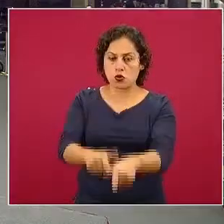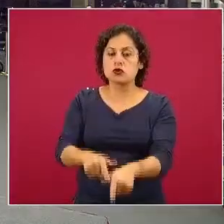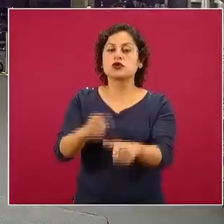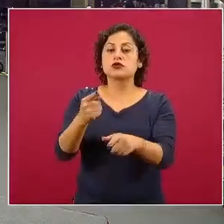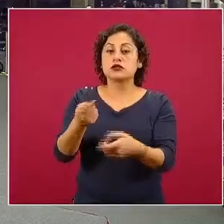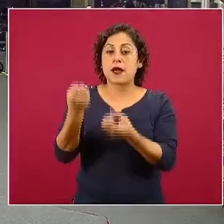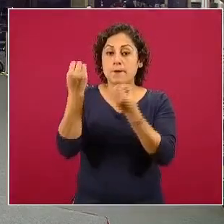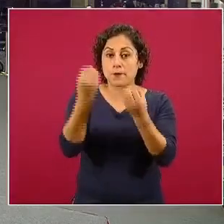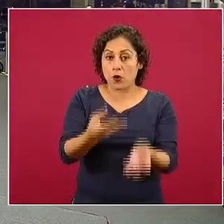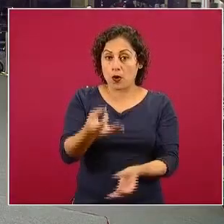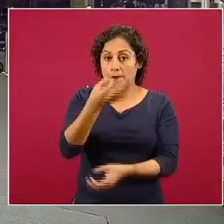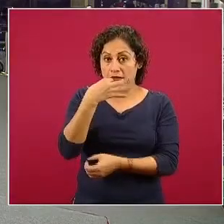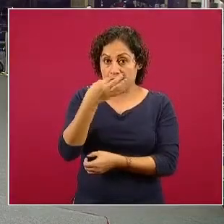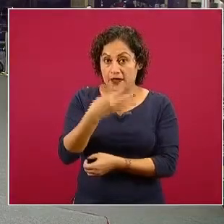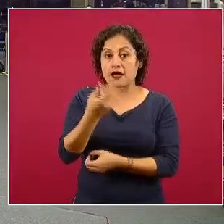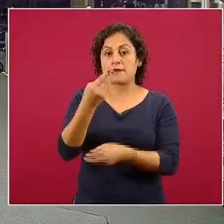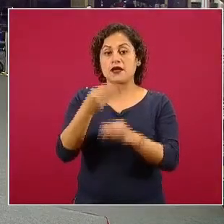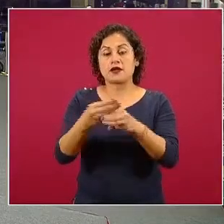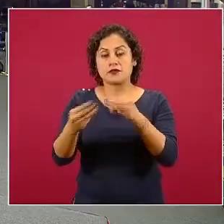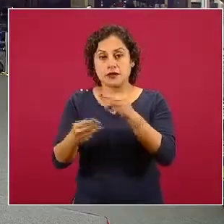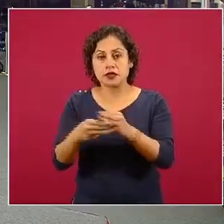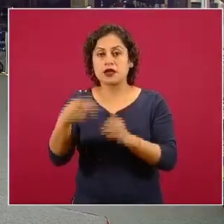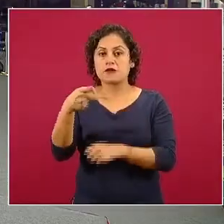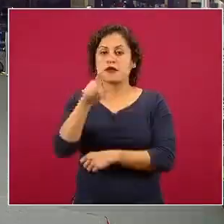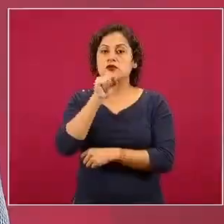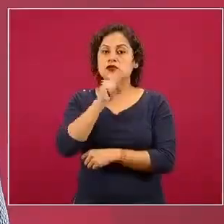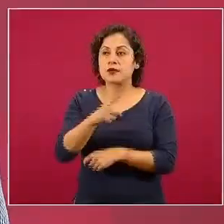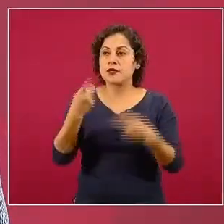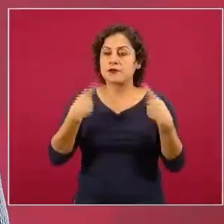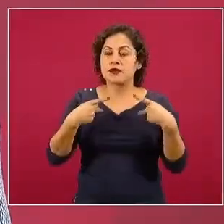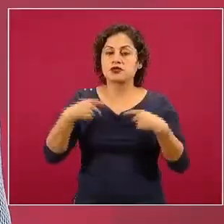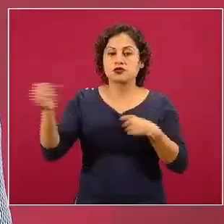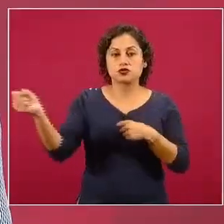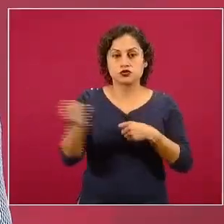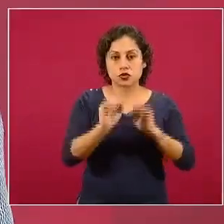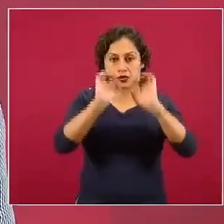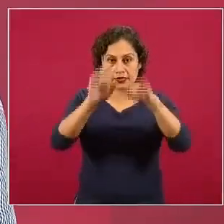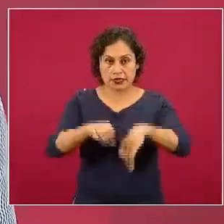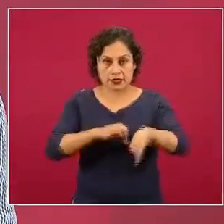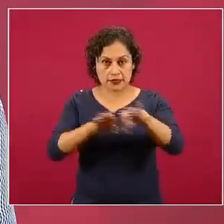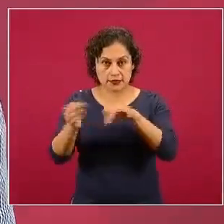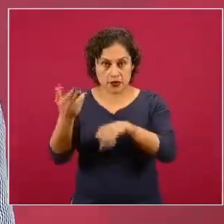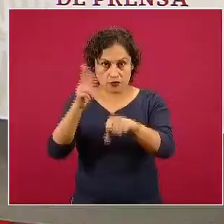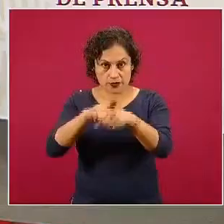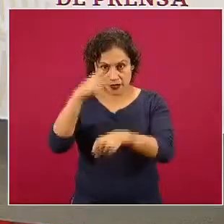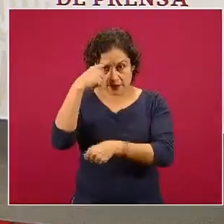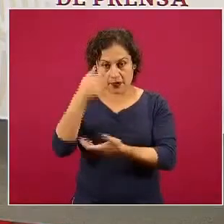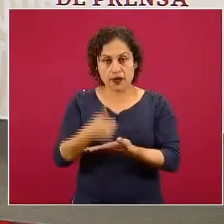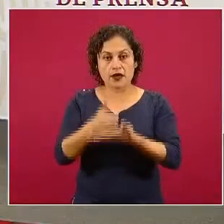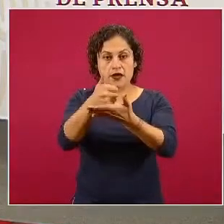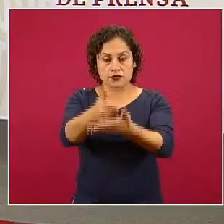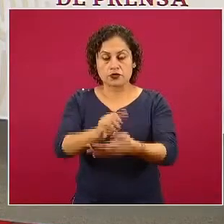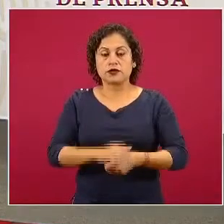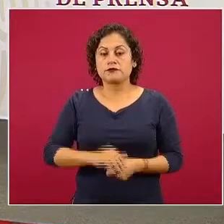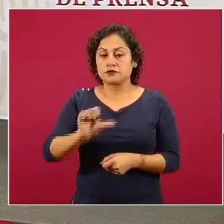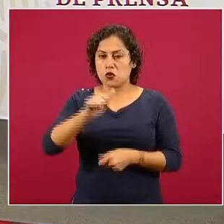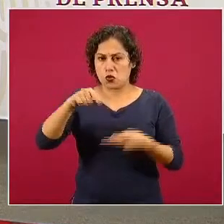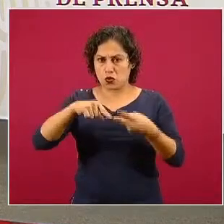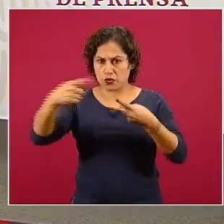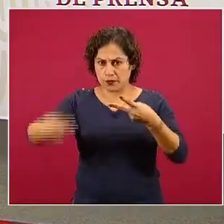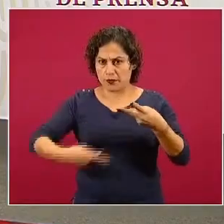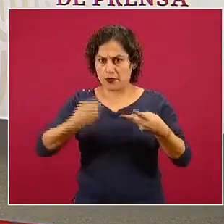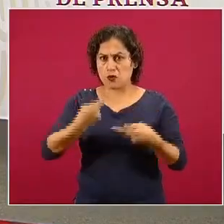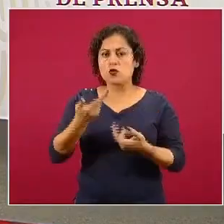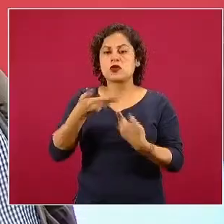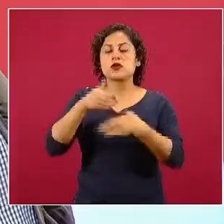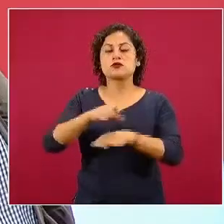personal, profesionales de la salud, es la que en su momento dará este apoyo. En relación a la donación, que ya se tiene comprometida, estamos